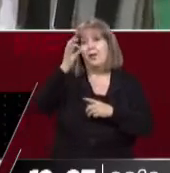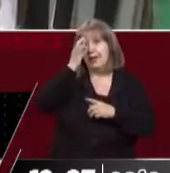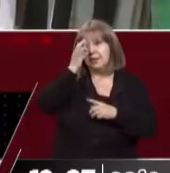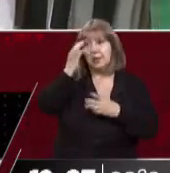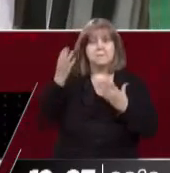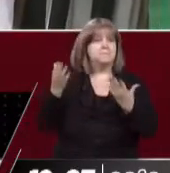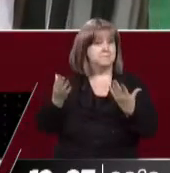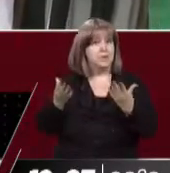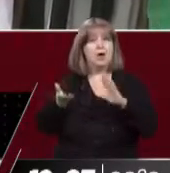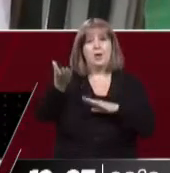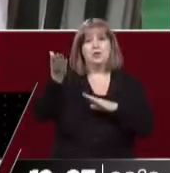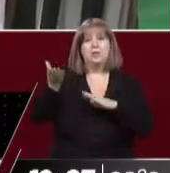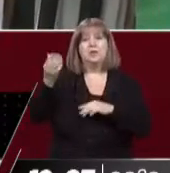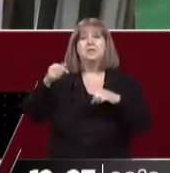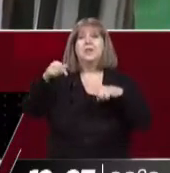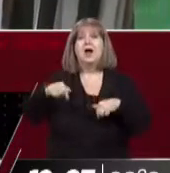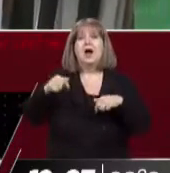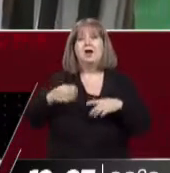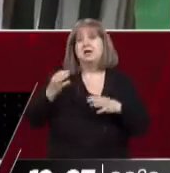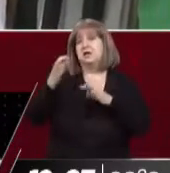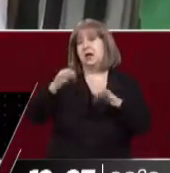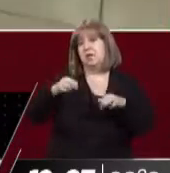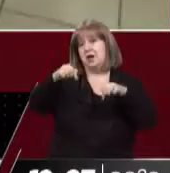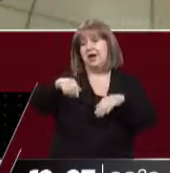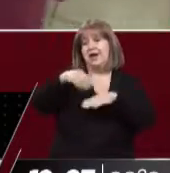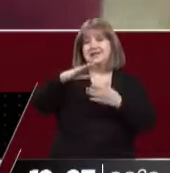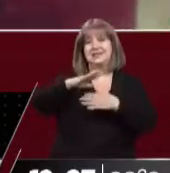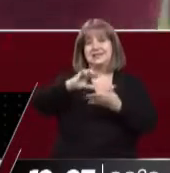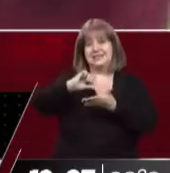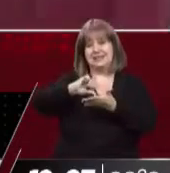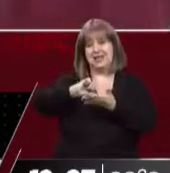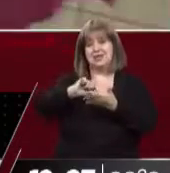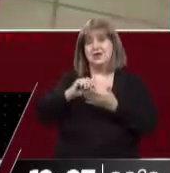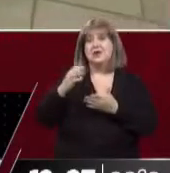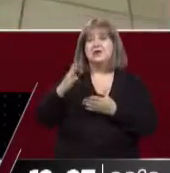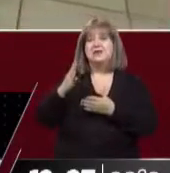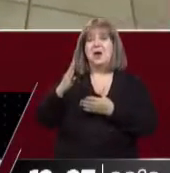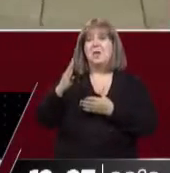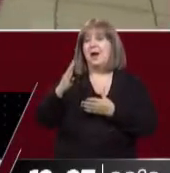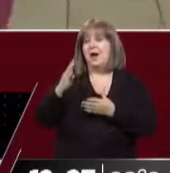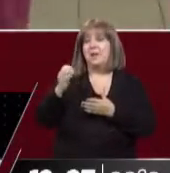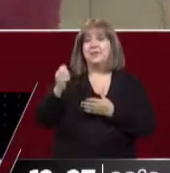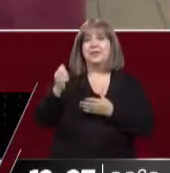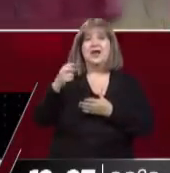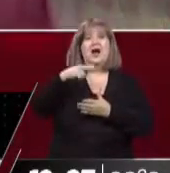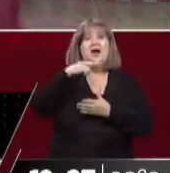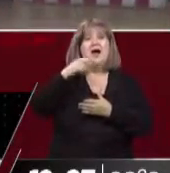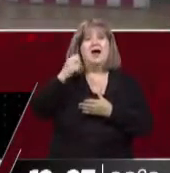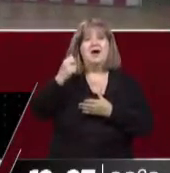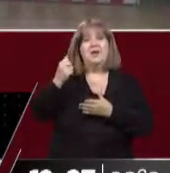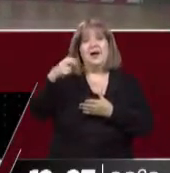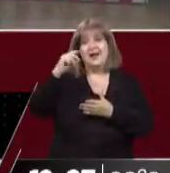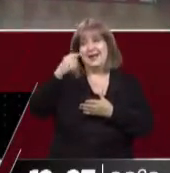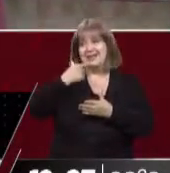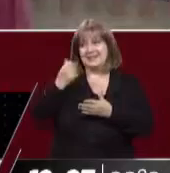estado visitando. Estamos ahora en uno de ellos, también en pleno centro de la ciudad, con Vanessa, que nos va a dar su perspectiva con respecto al aumento de precios. ¿Cómo